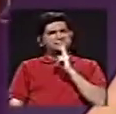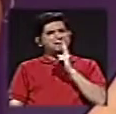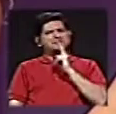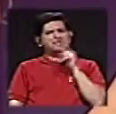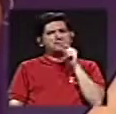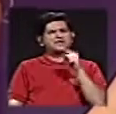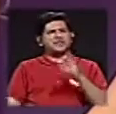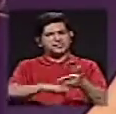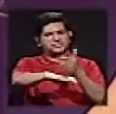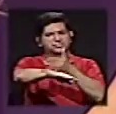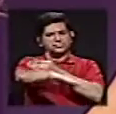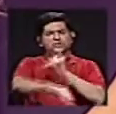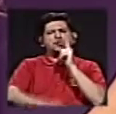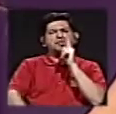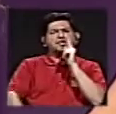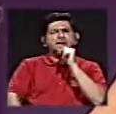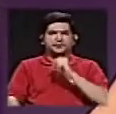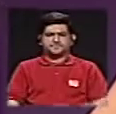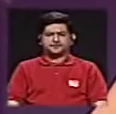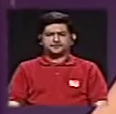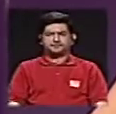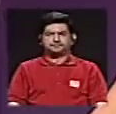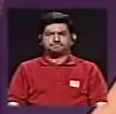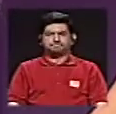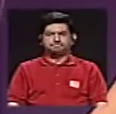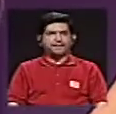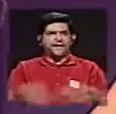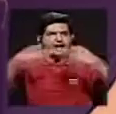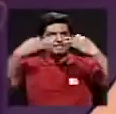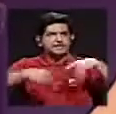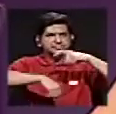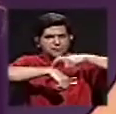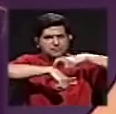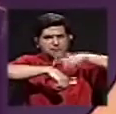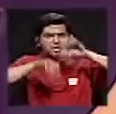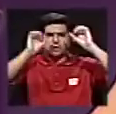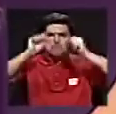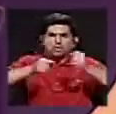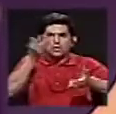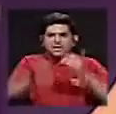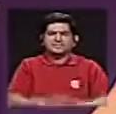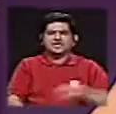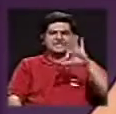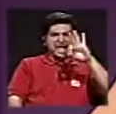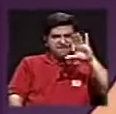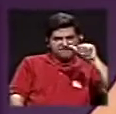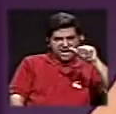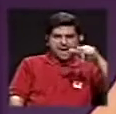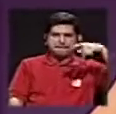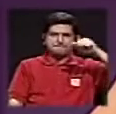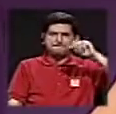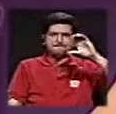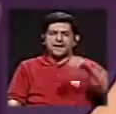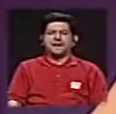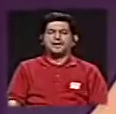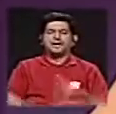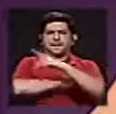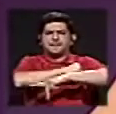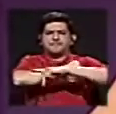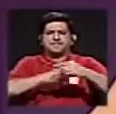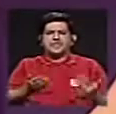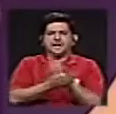llevar esto adelante entonces bueno se decidió que podrían ser el frente amplio el pac patria nueva y